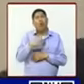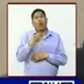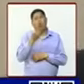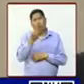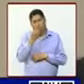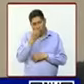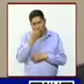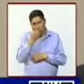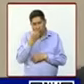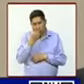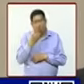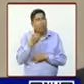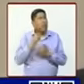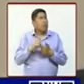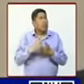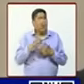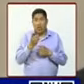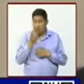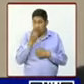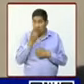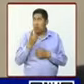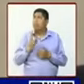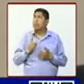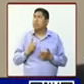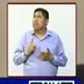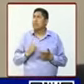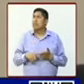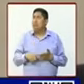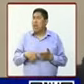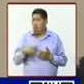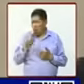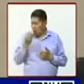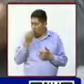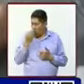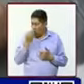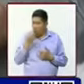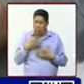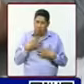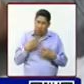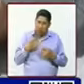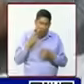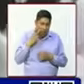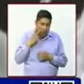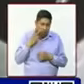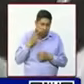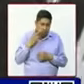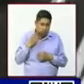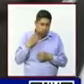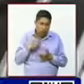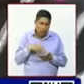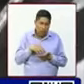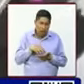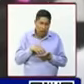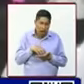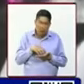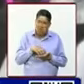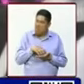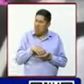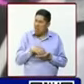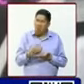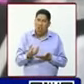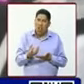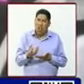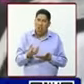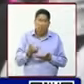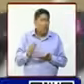él le ha dado desayuno. Él come todo, le gusta golosinas, gelatina, he comido de